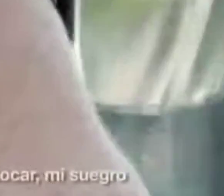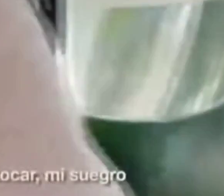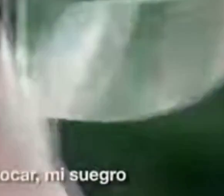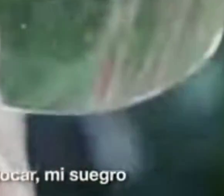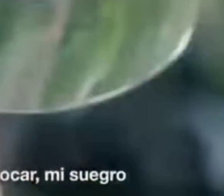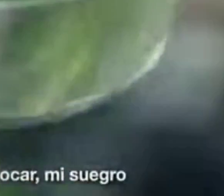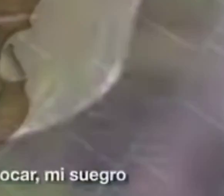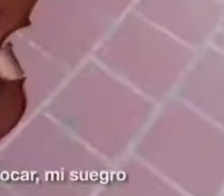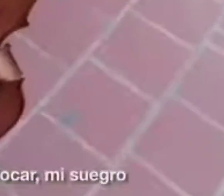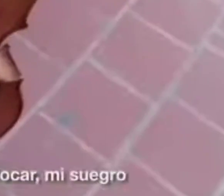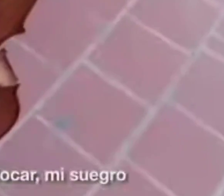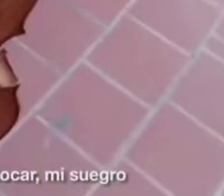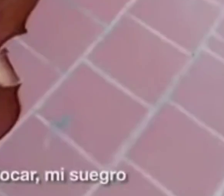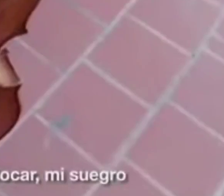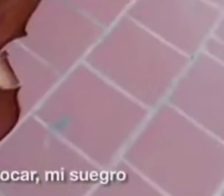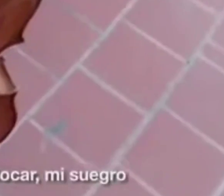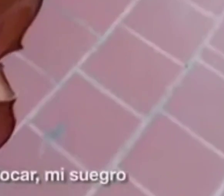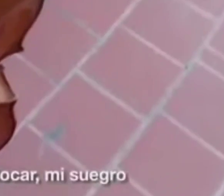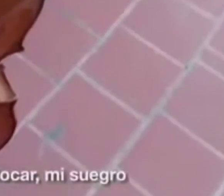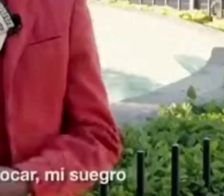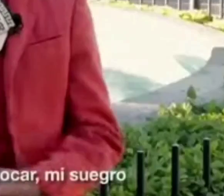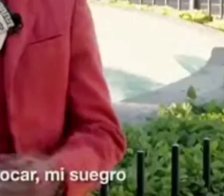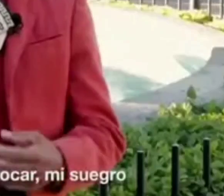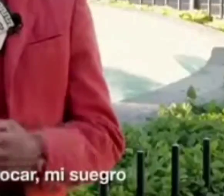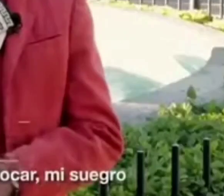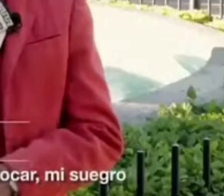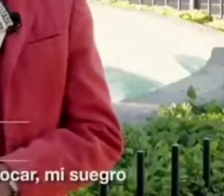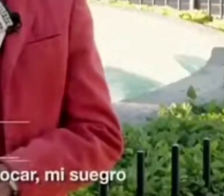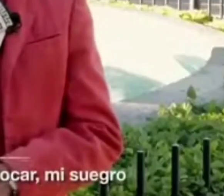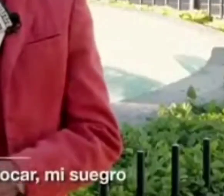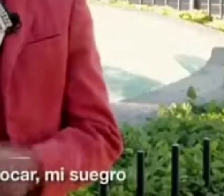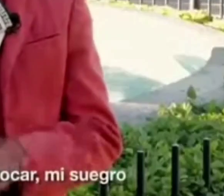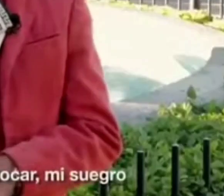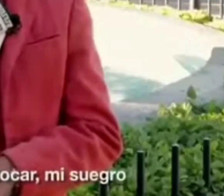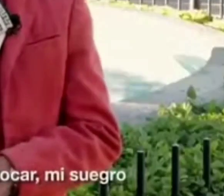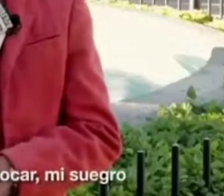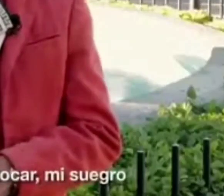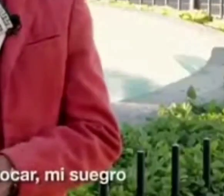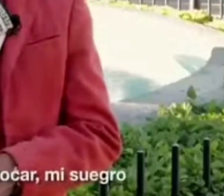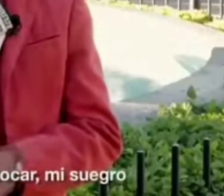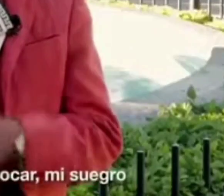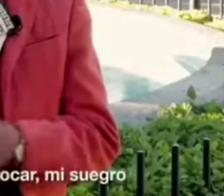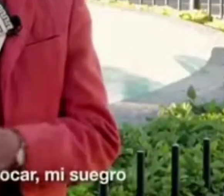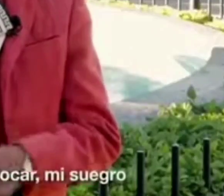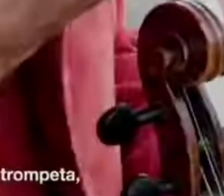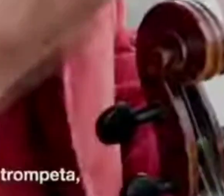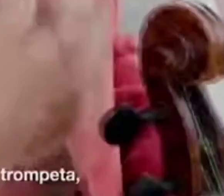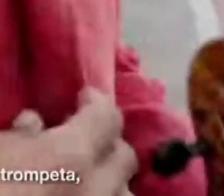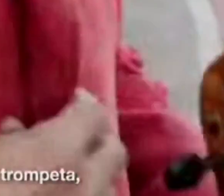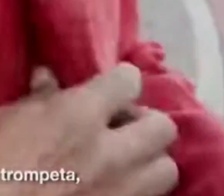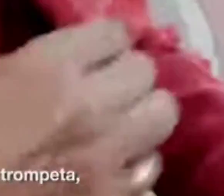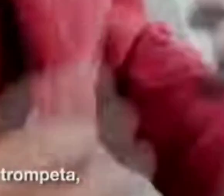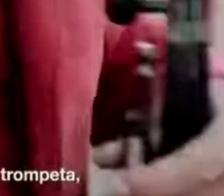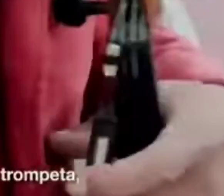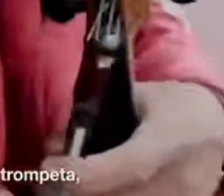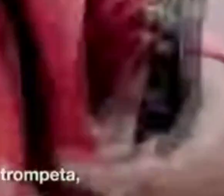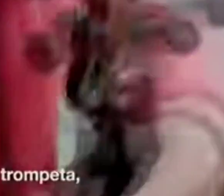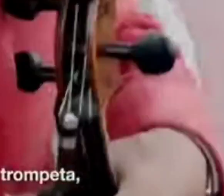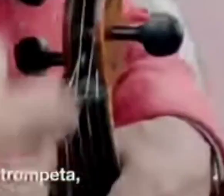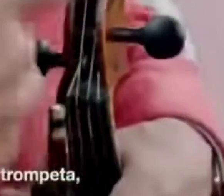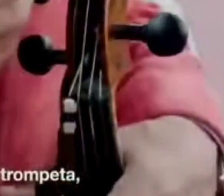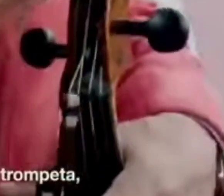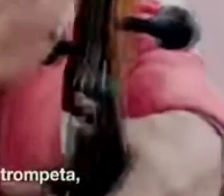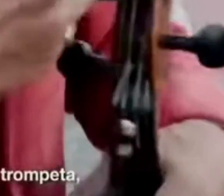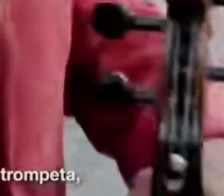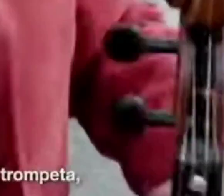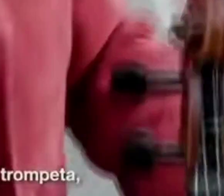Fidel Ramos Escalera, 72 años, mi papá sabía tocar, mi suegro también sabía, mis cuñados, es una tradición. Sabemos